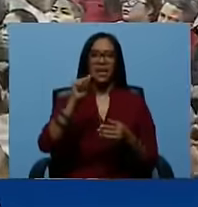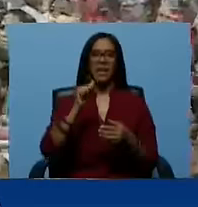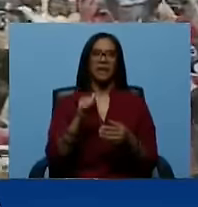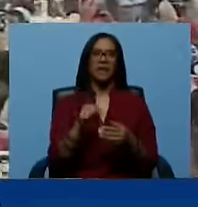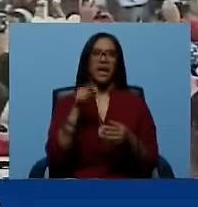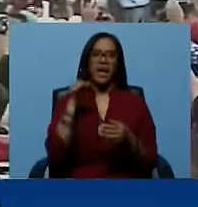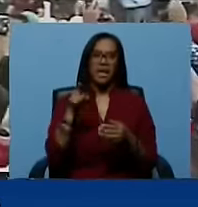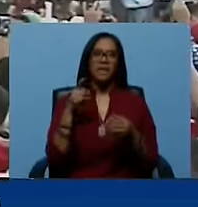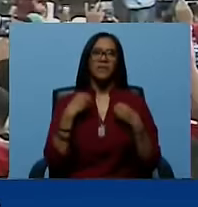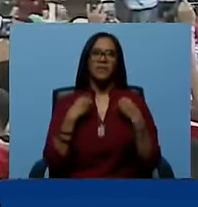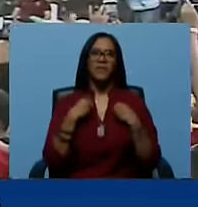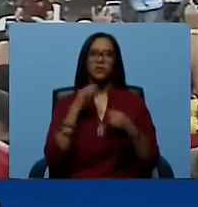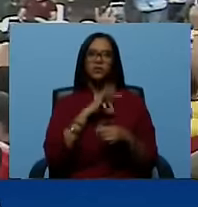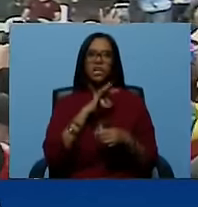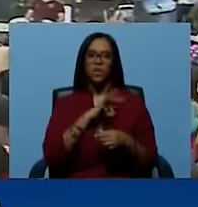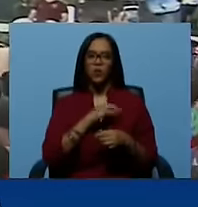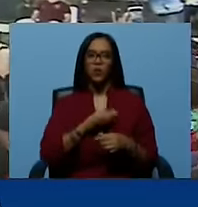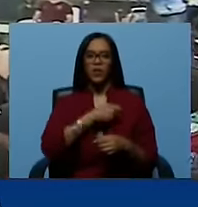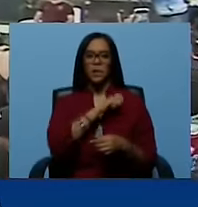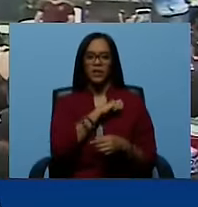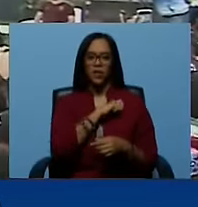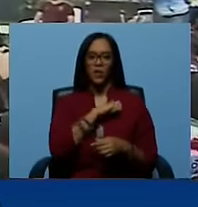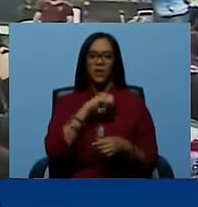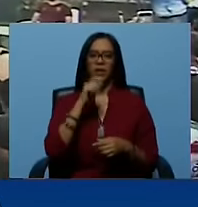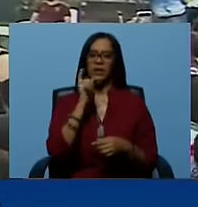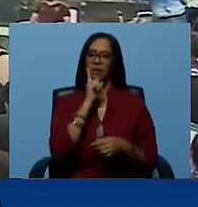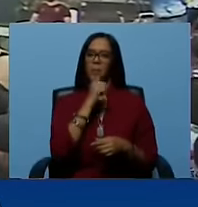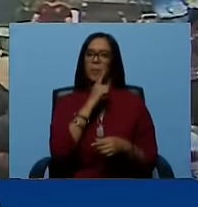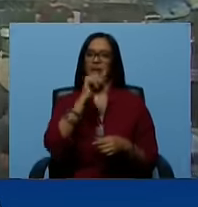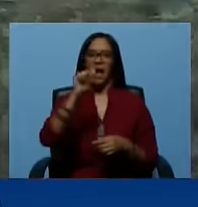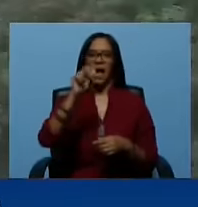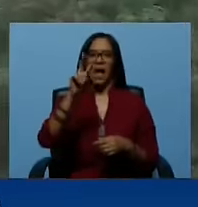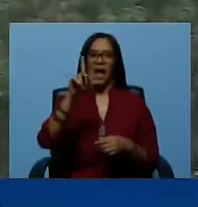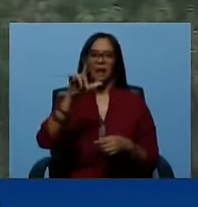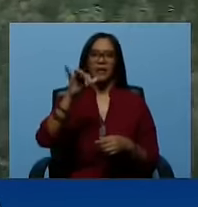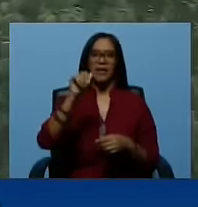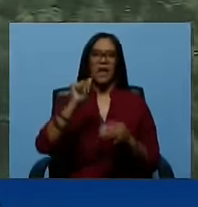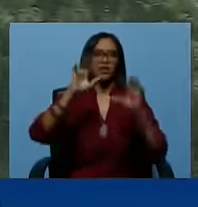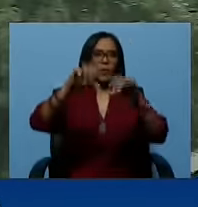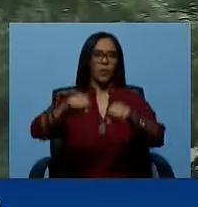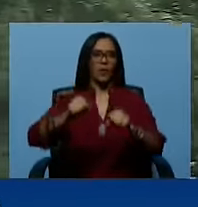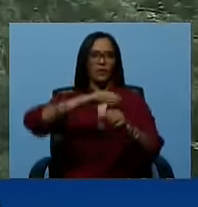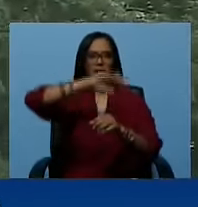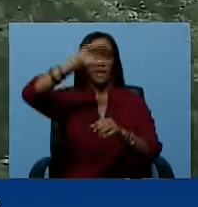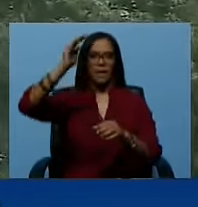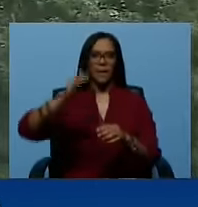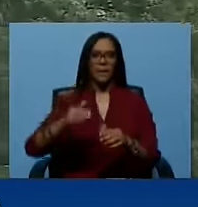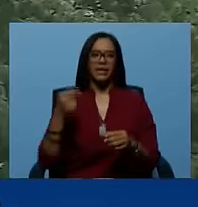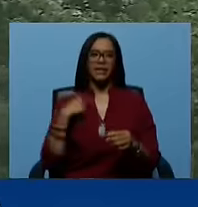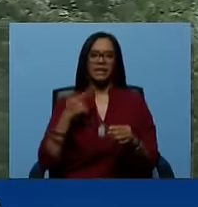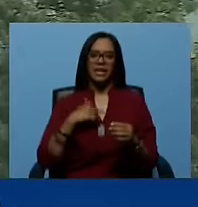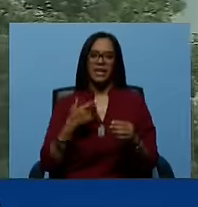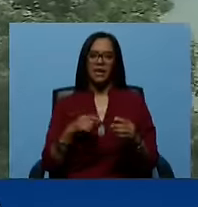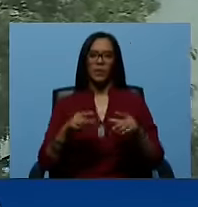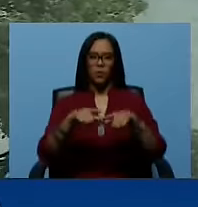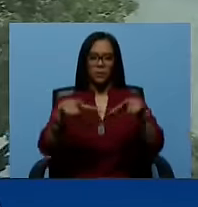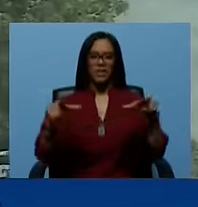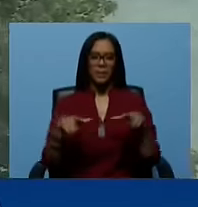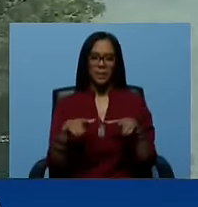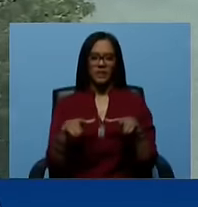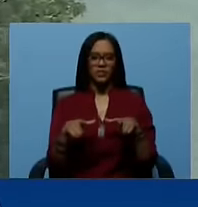llamado Ávila, un español que se tomó parte de la montaña y tenía una finca.